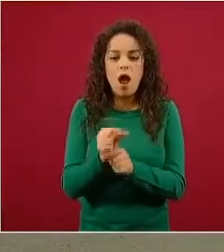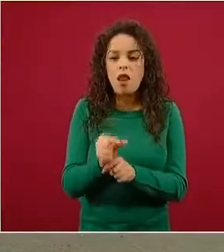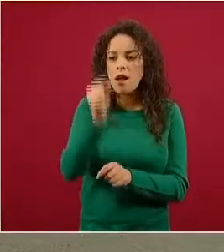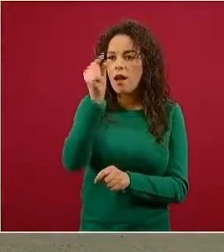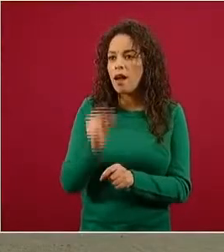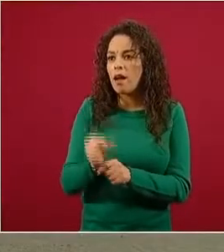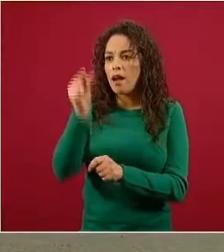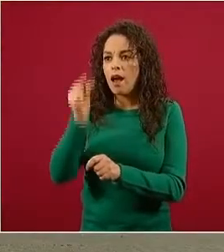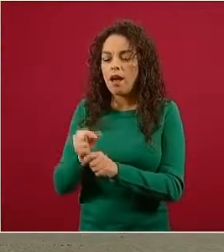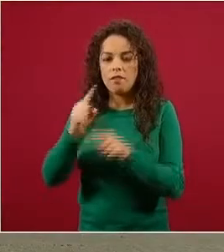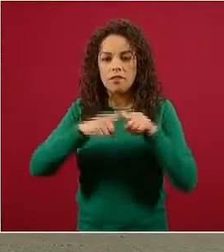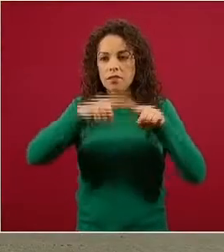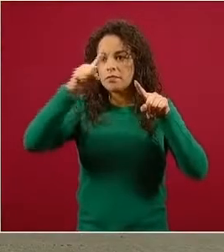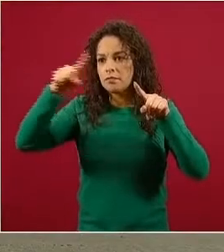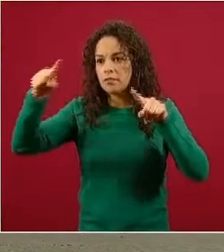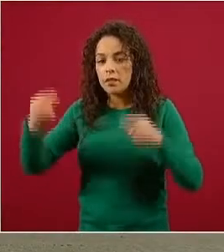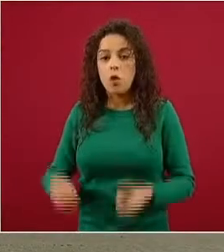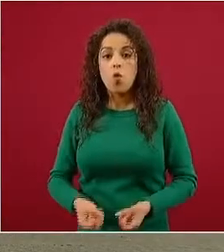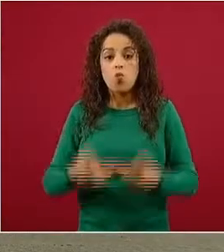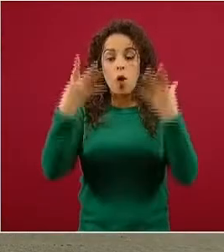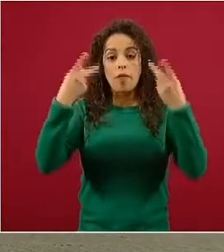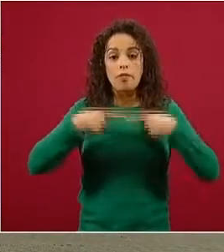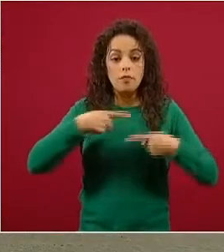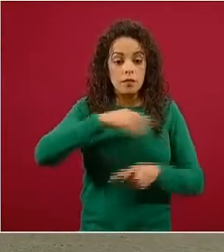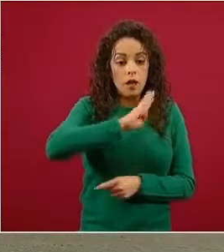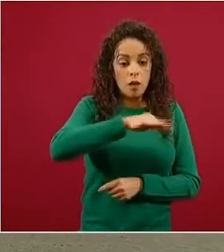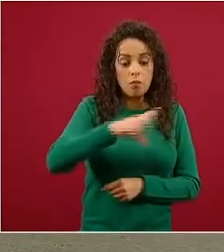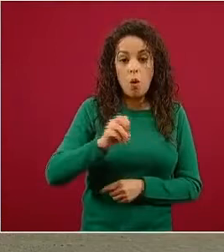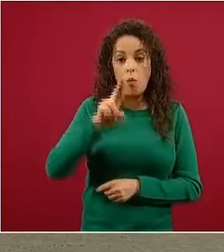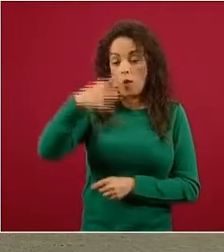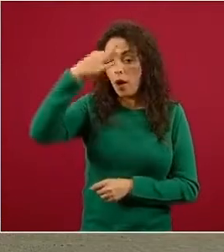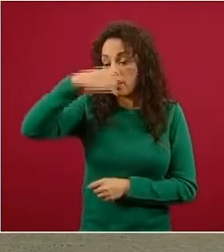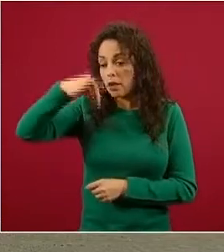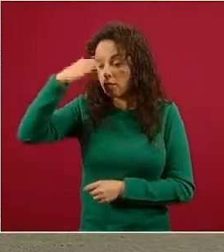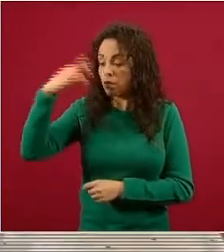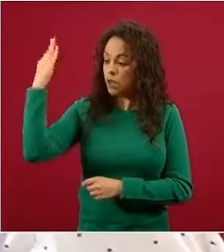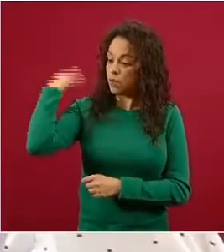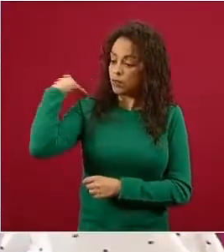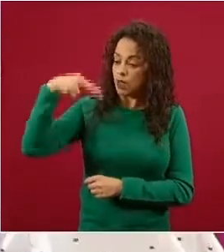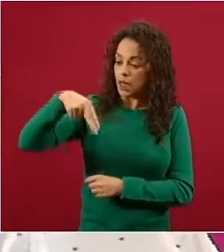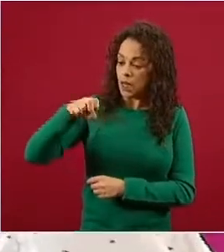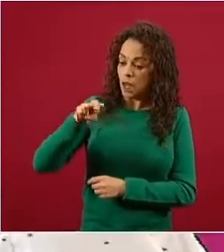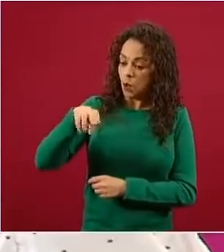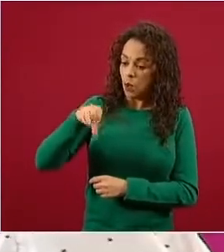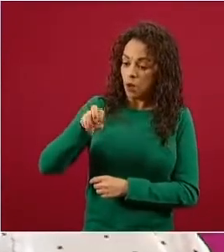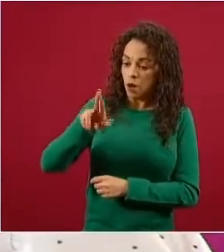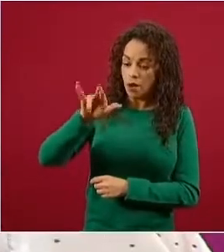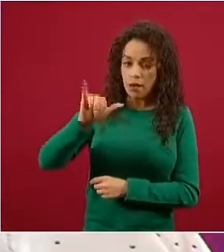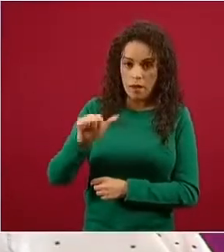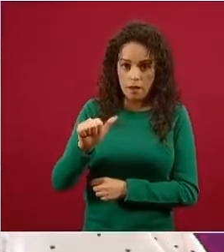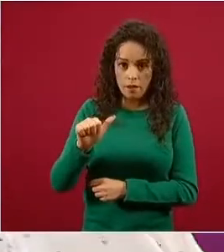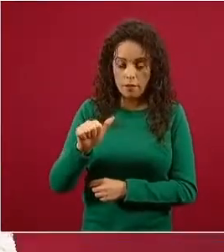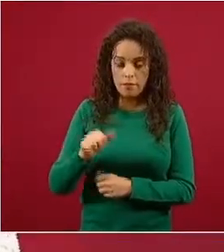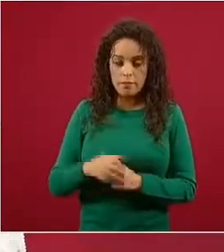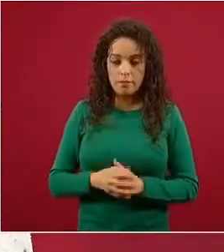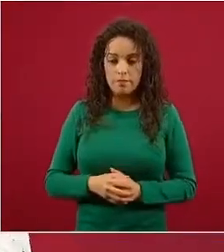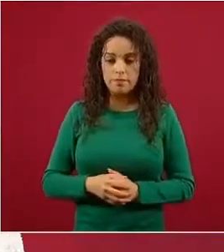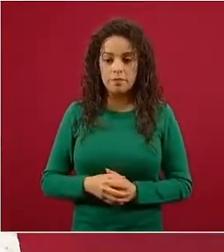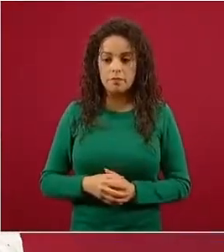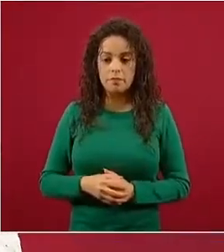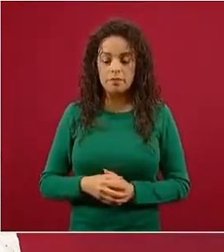pueden provocar una neumonía, ¿sí? Que al final de cuentas es el cuadro